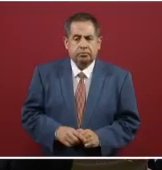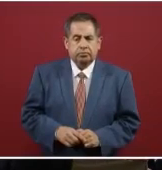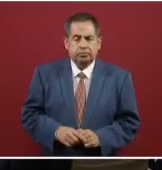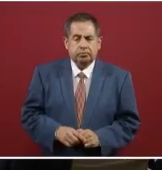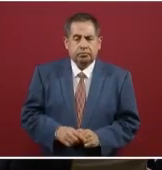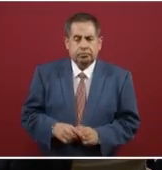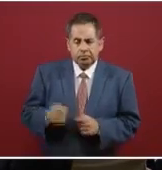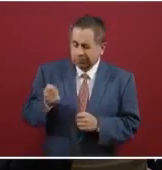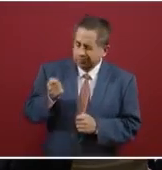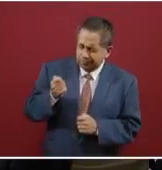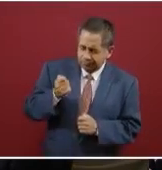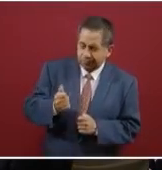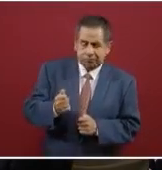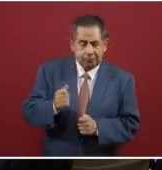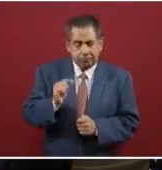muy poquito,